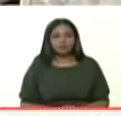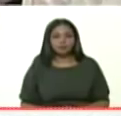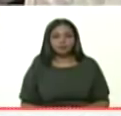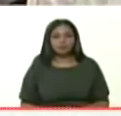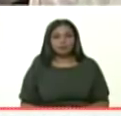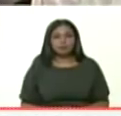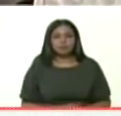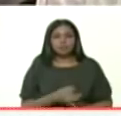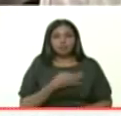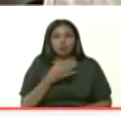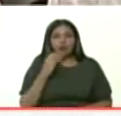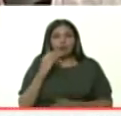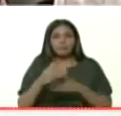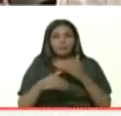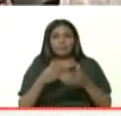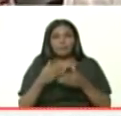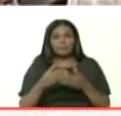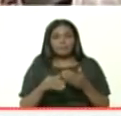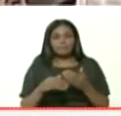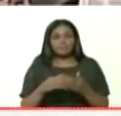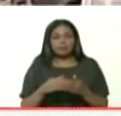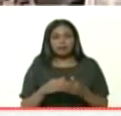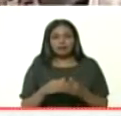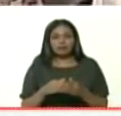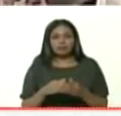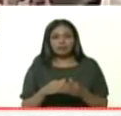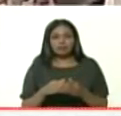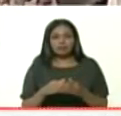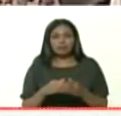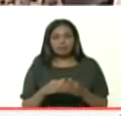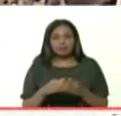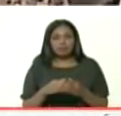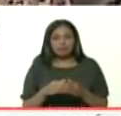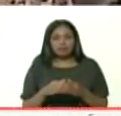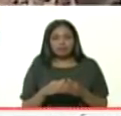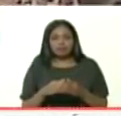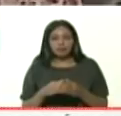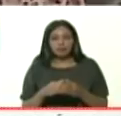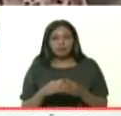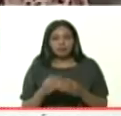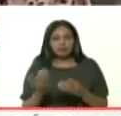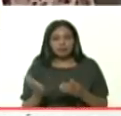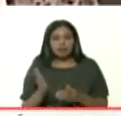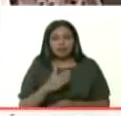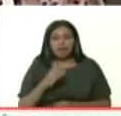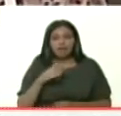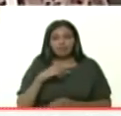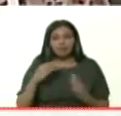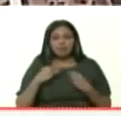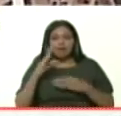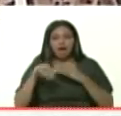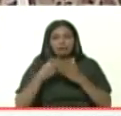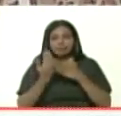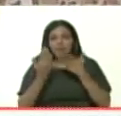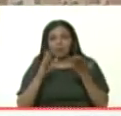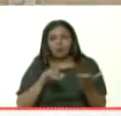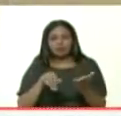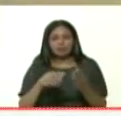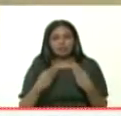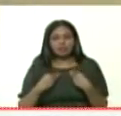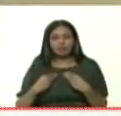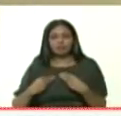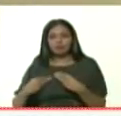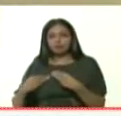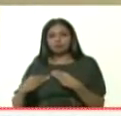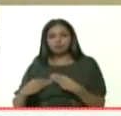La sociedad hay que medirla desde la llegada a esta vida hasta la partida de esta vida.